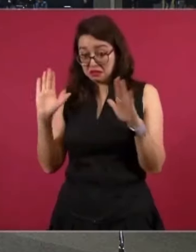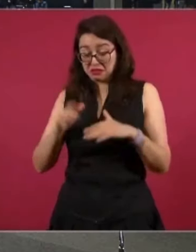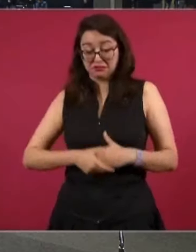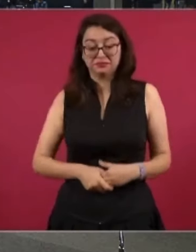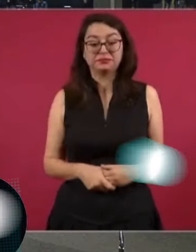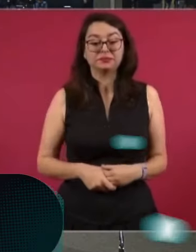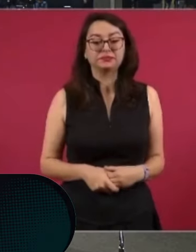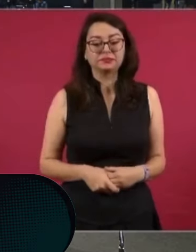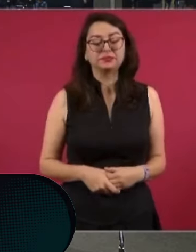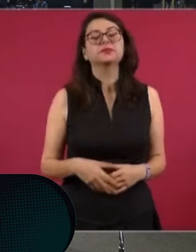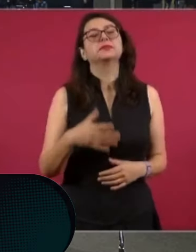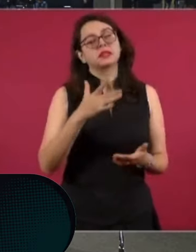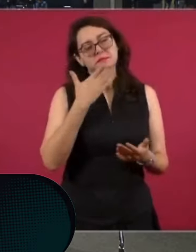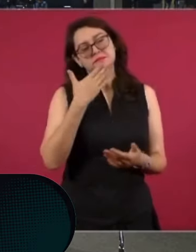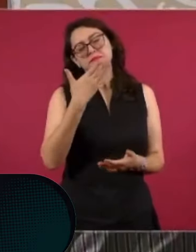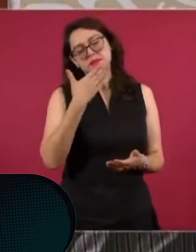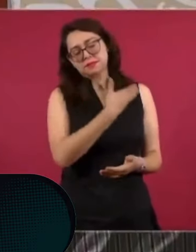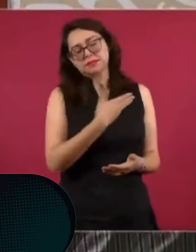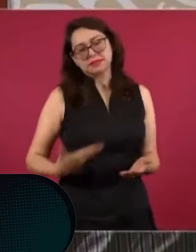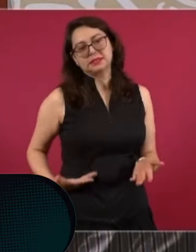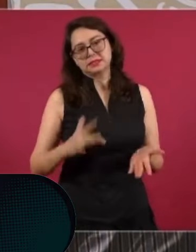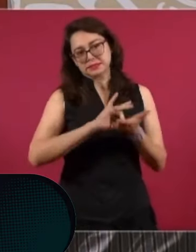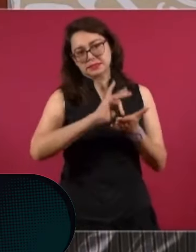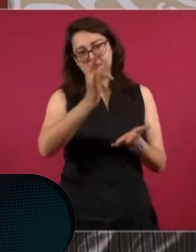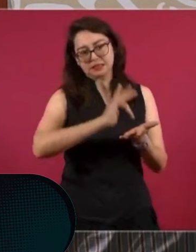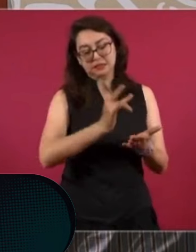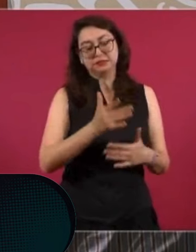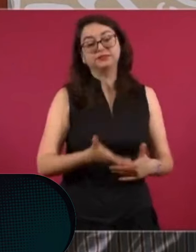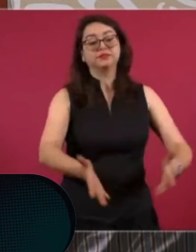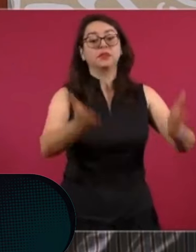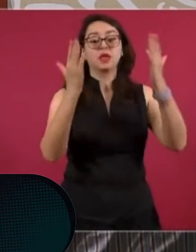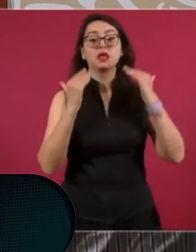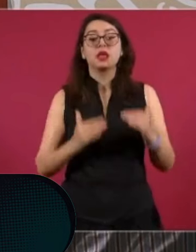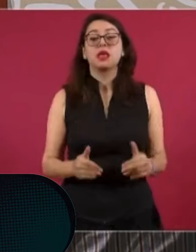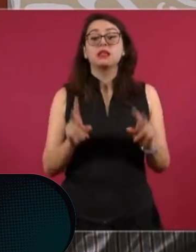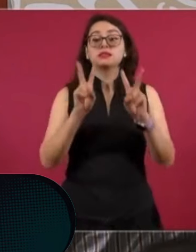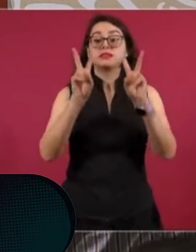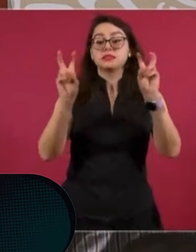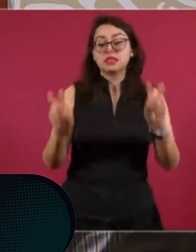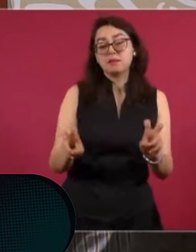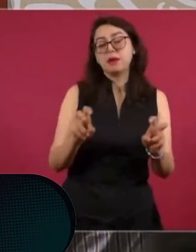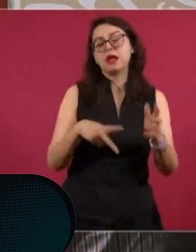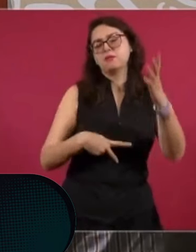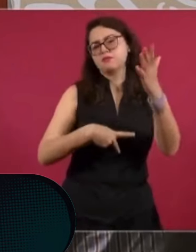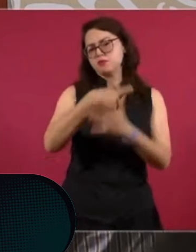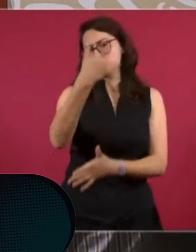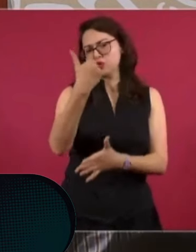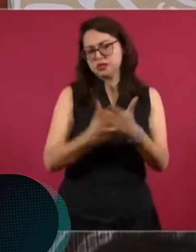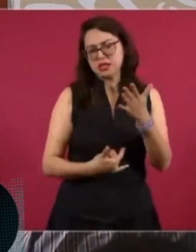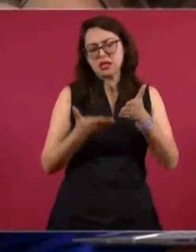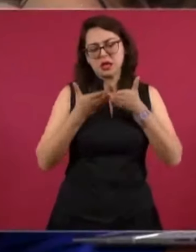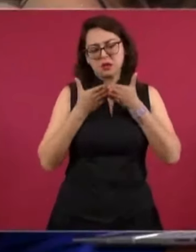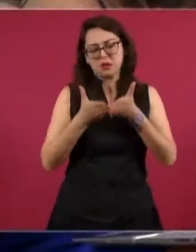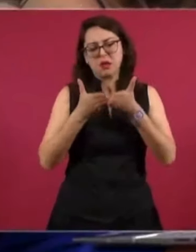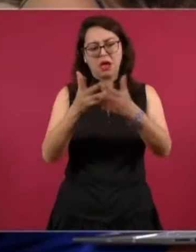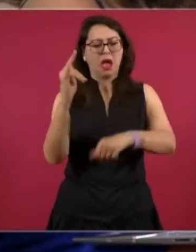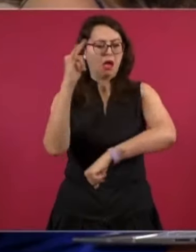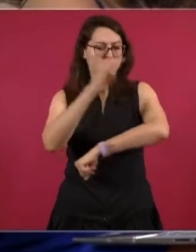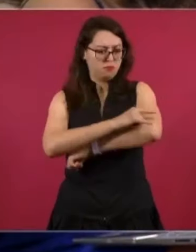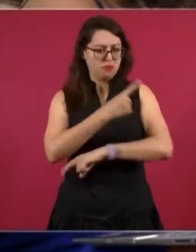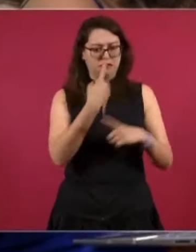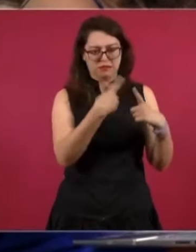Acerca de los proyectos aeroportuarios que ha desarrollado su gobierno, ¿qué papel ha jugado el aeropuerto de Toluca, que ha